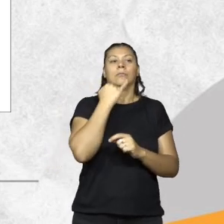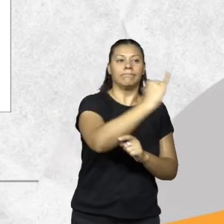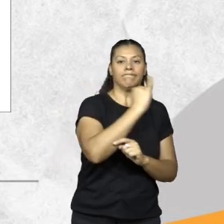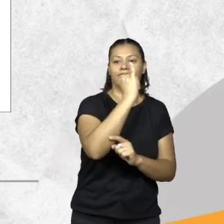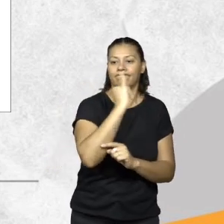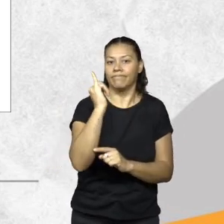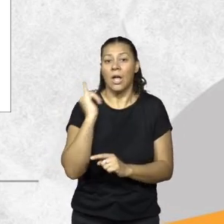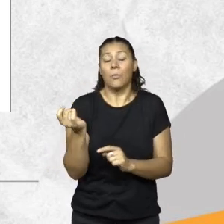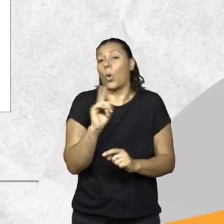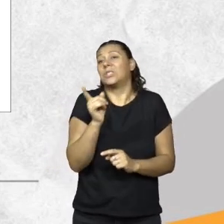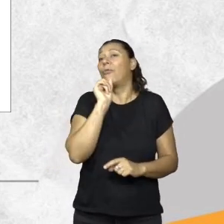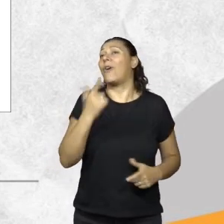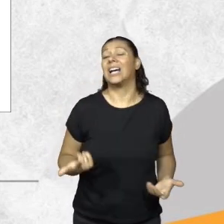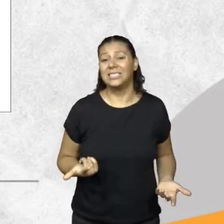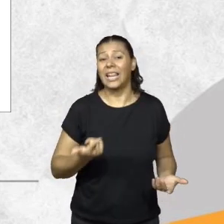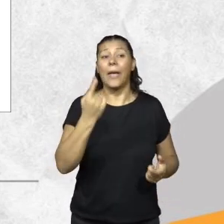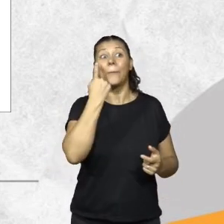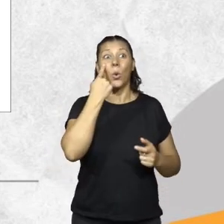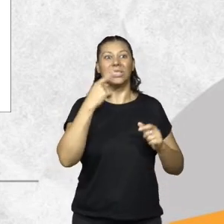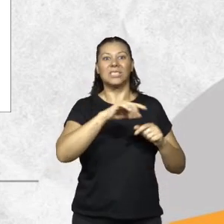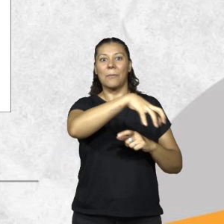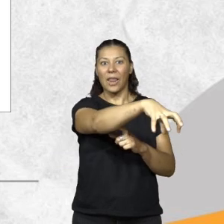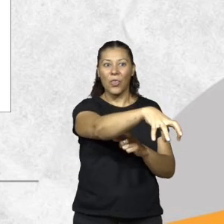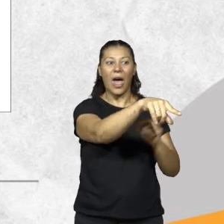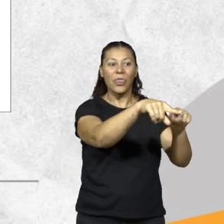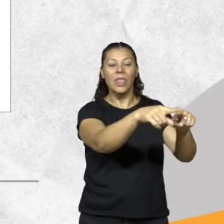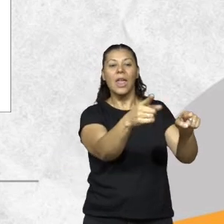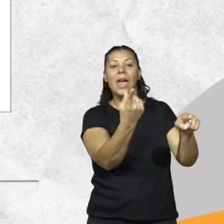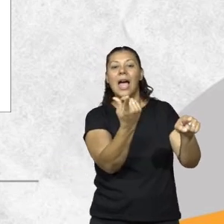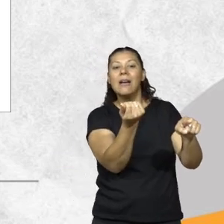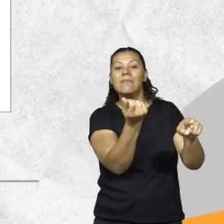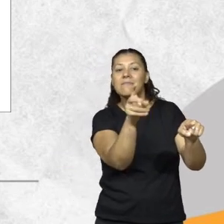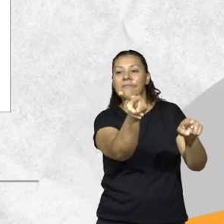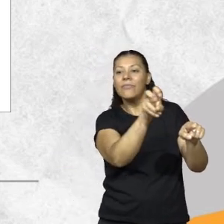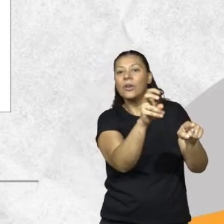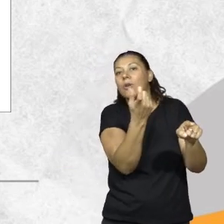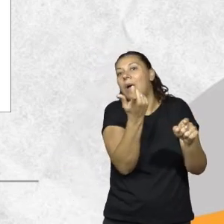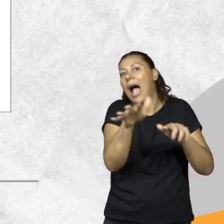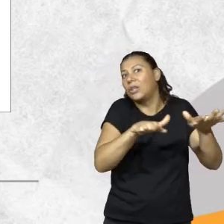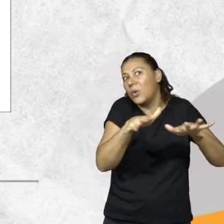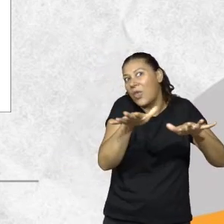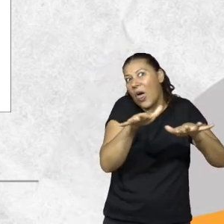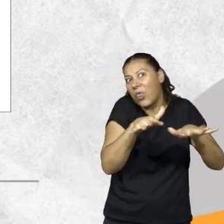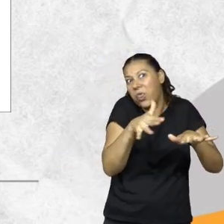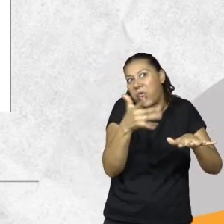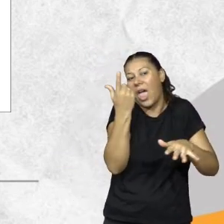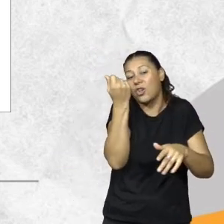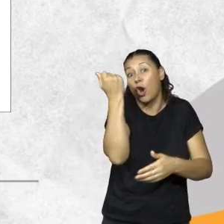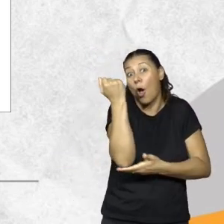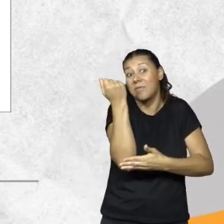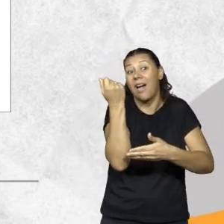turismo alrededor de una laguna, su laguna no quieren ni siquiera un color amarillo, o sea, todos quieren